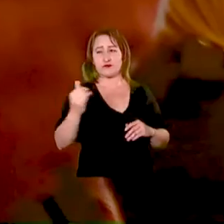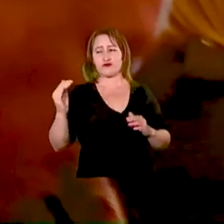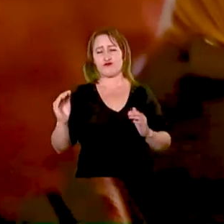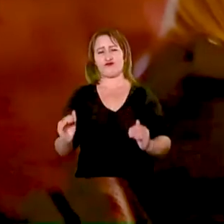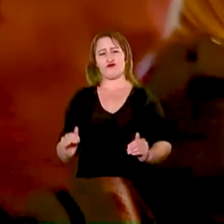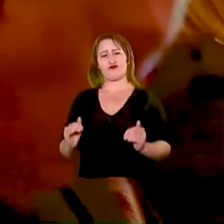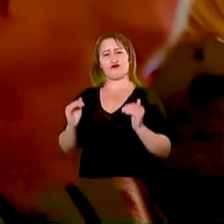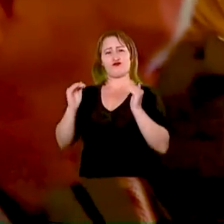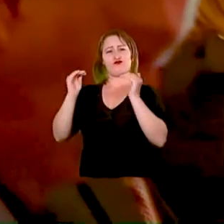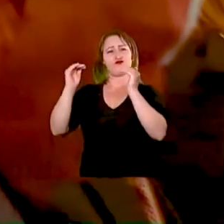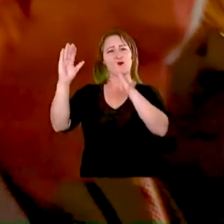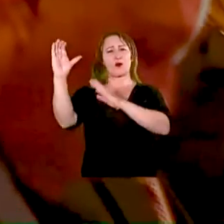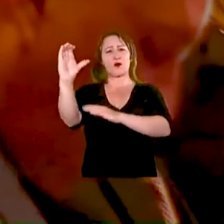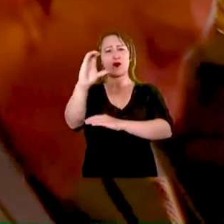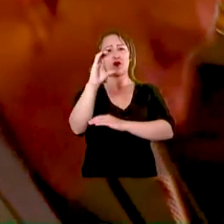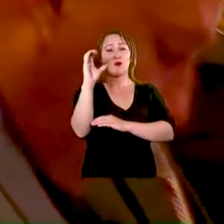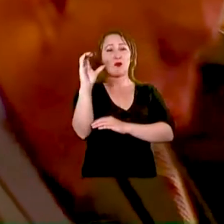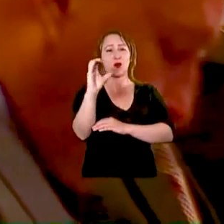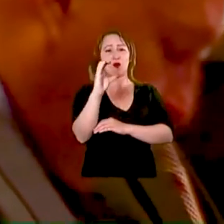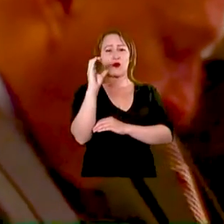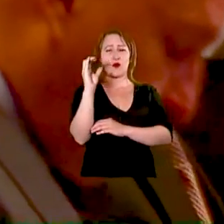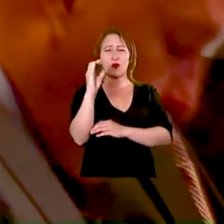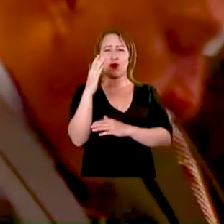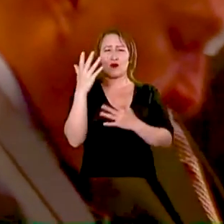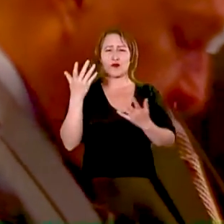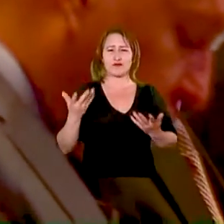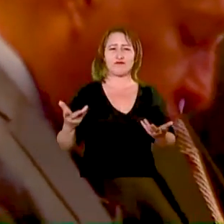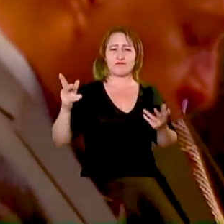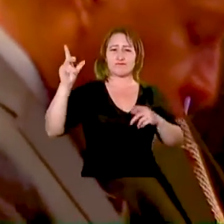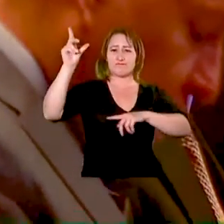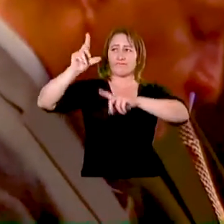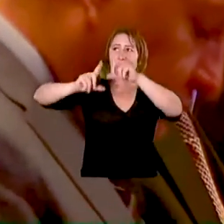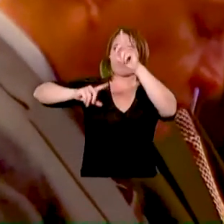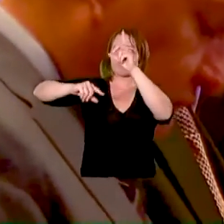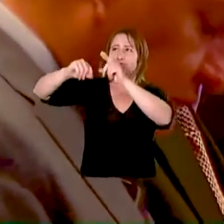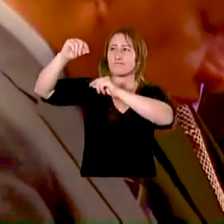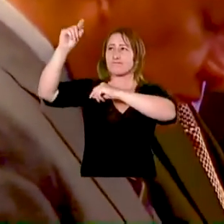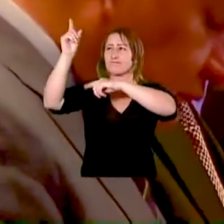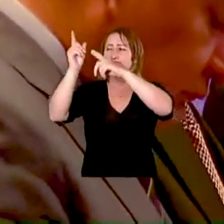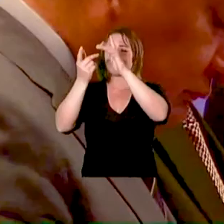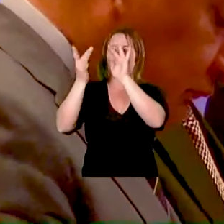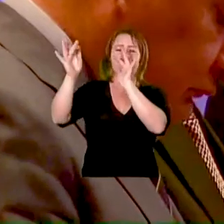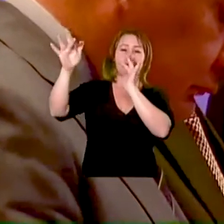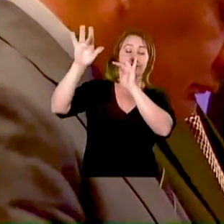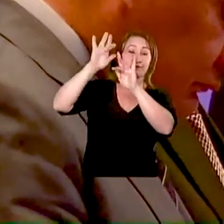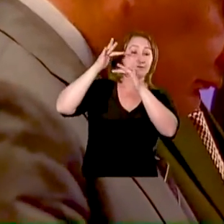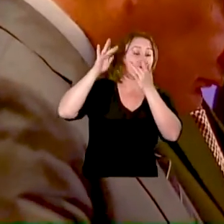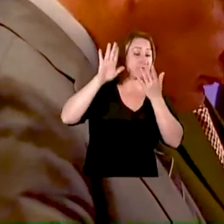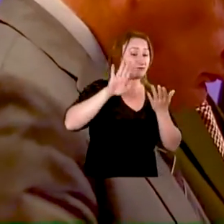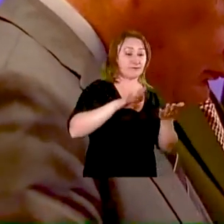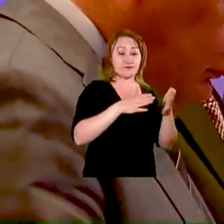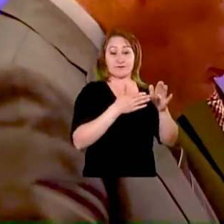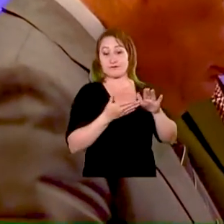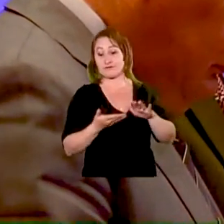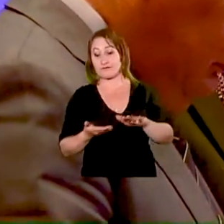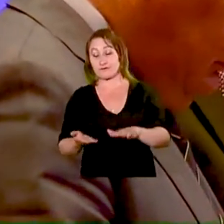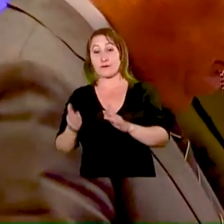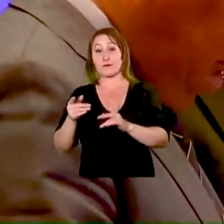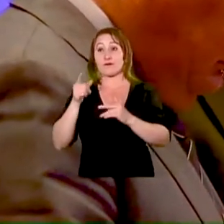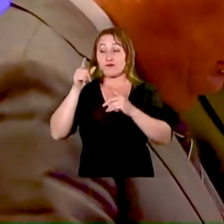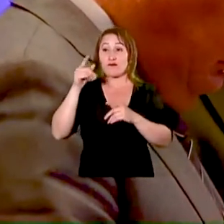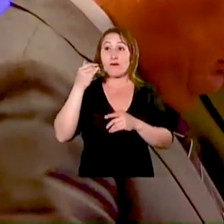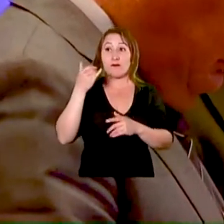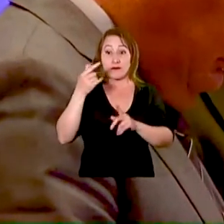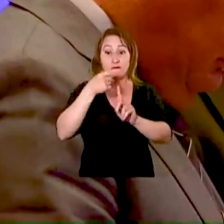a Colombia, cual estrella con brillo inmortal. Tu